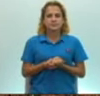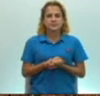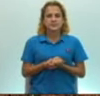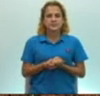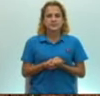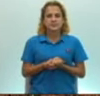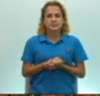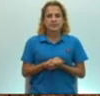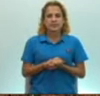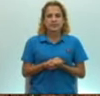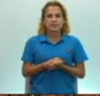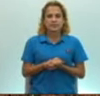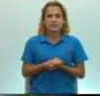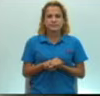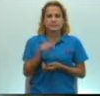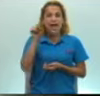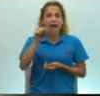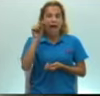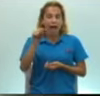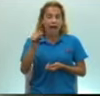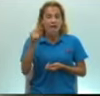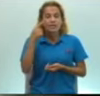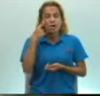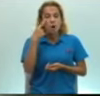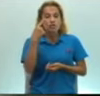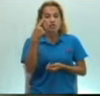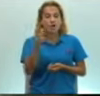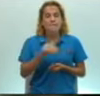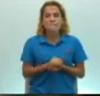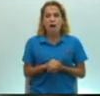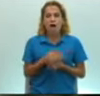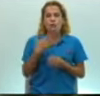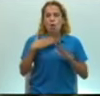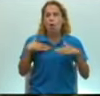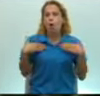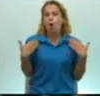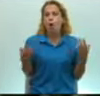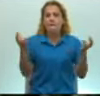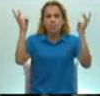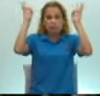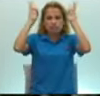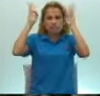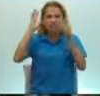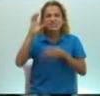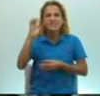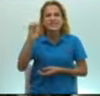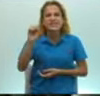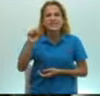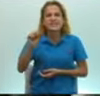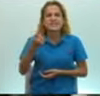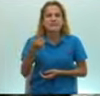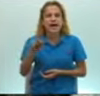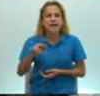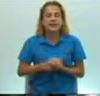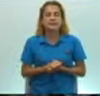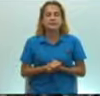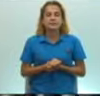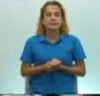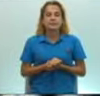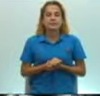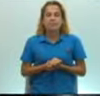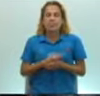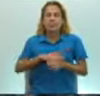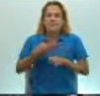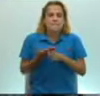forma de gobierno en Roma. Veamos. Ahí estamos observando cómo Julio César, después de cónsul, todo